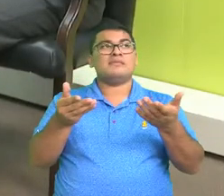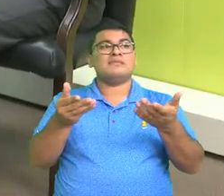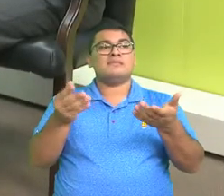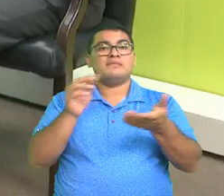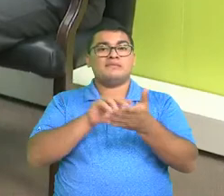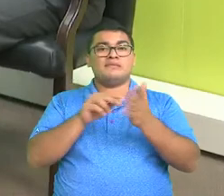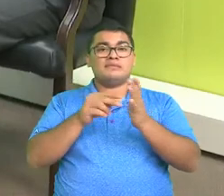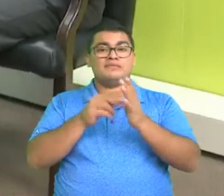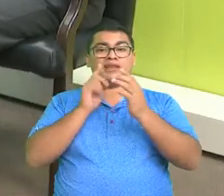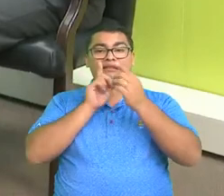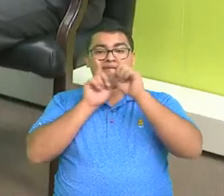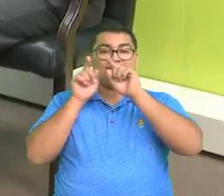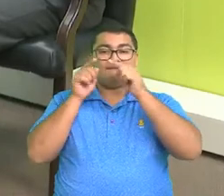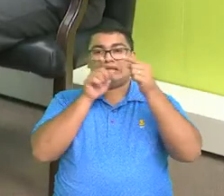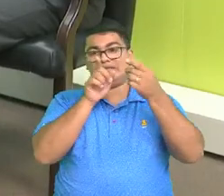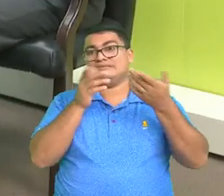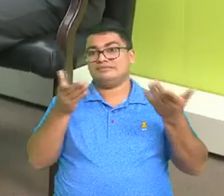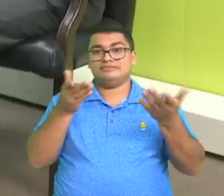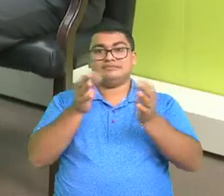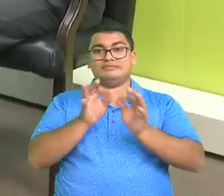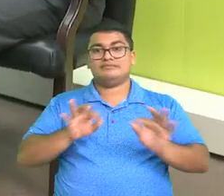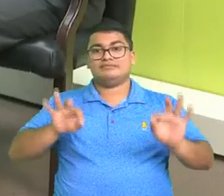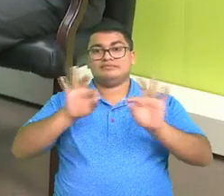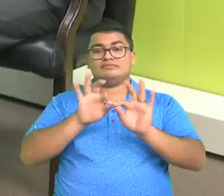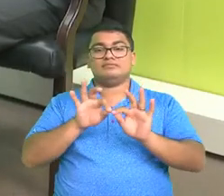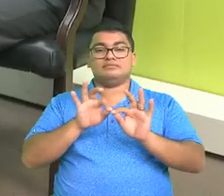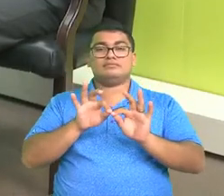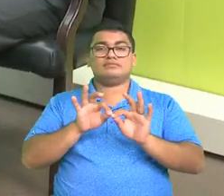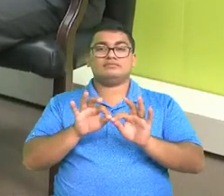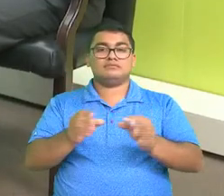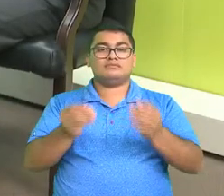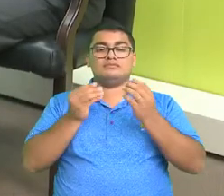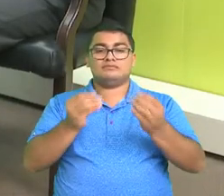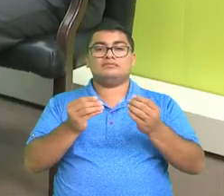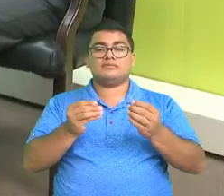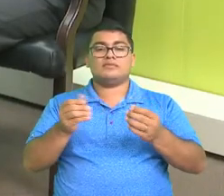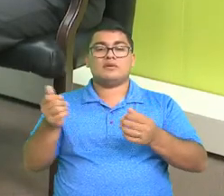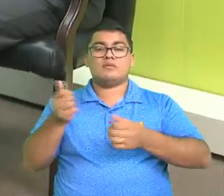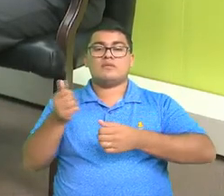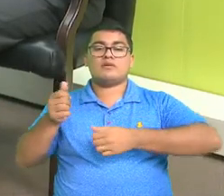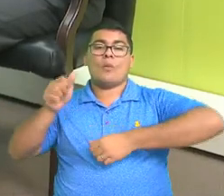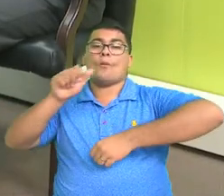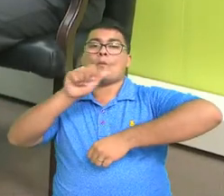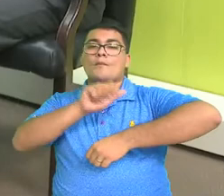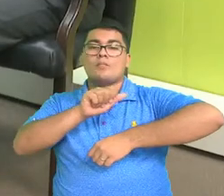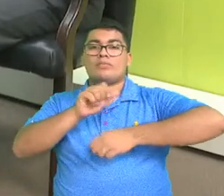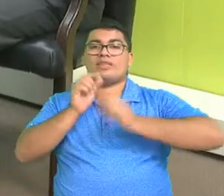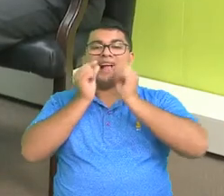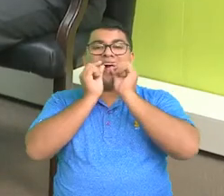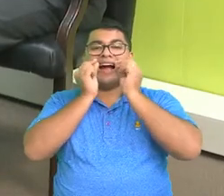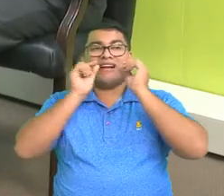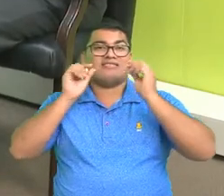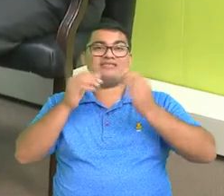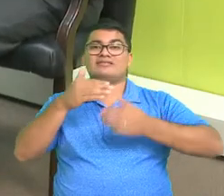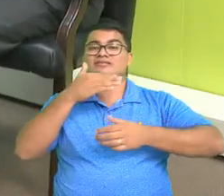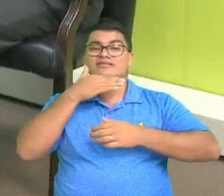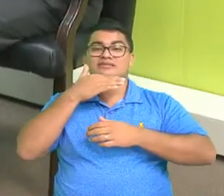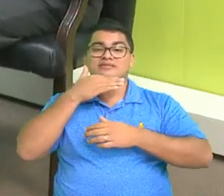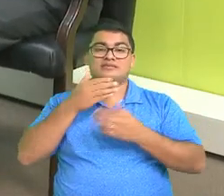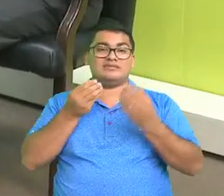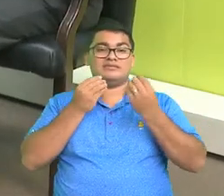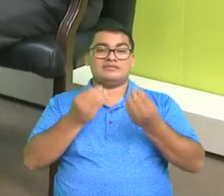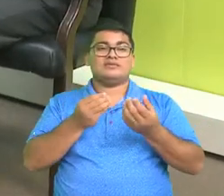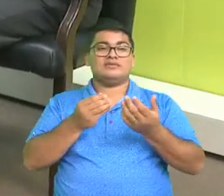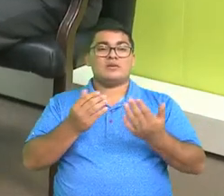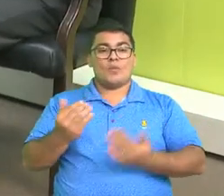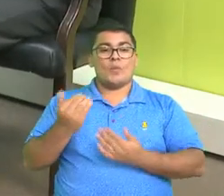los dientes salen chuecos, ¿verdad? Sí. Y a veces le damos muchas pachas y no desarrollamos el maxilar inferior. No. Y dar la